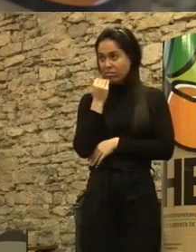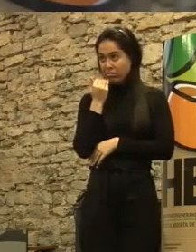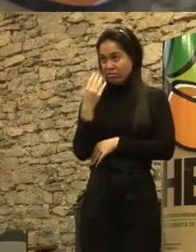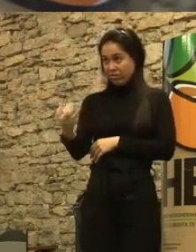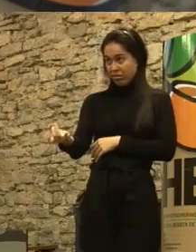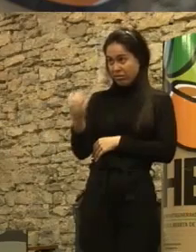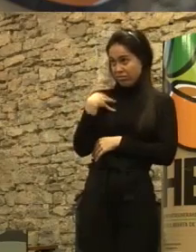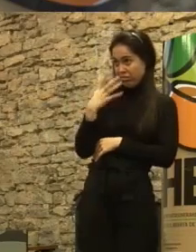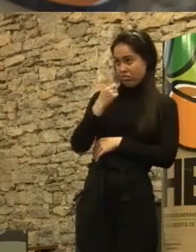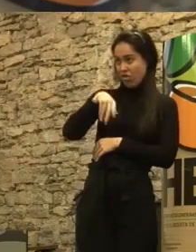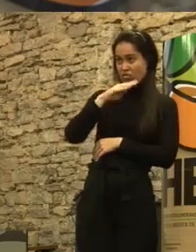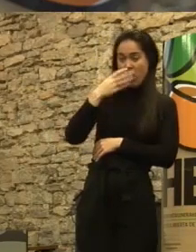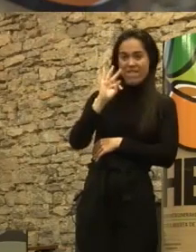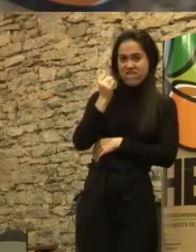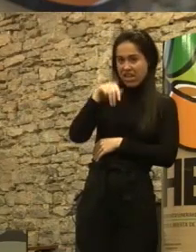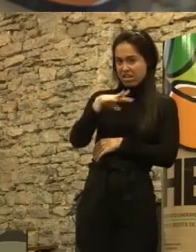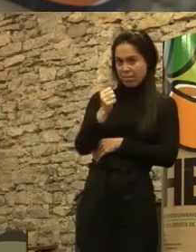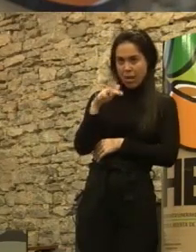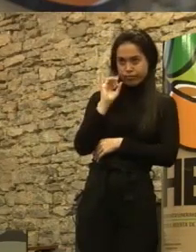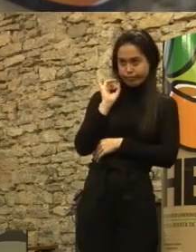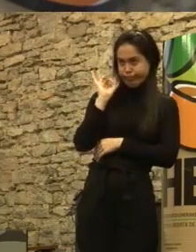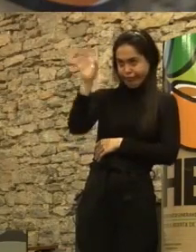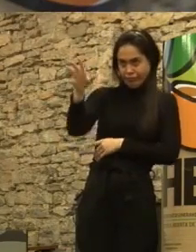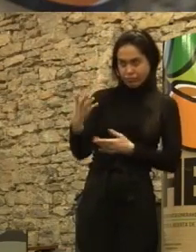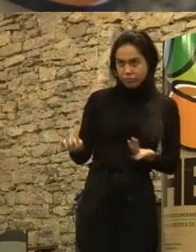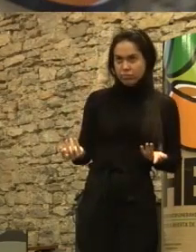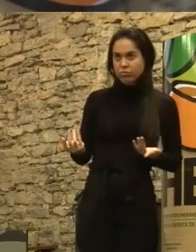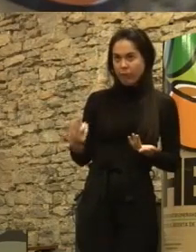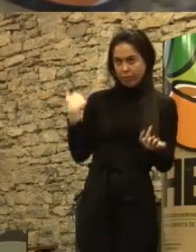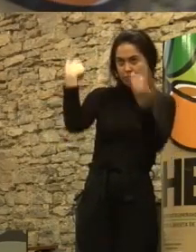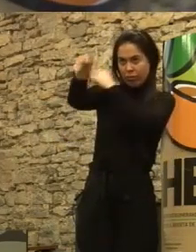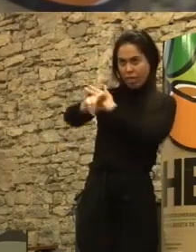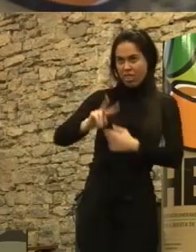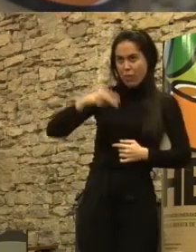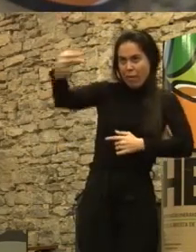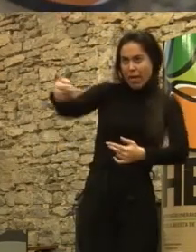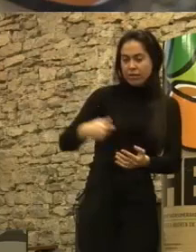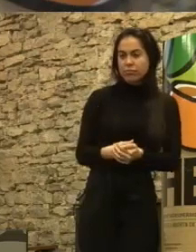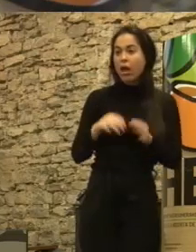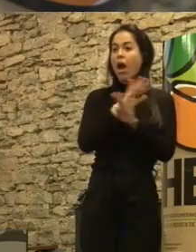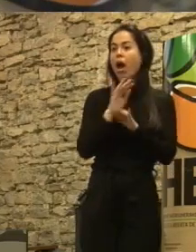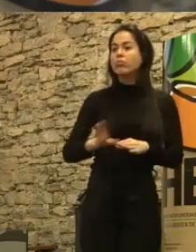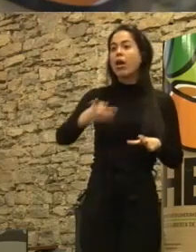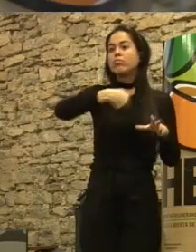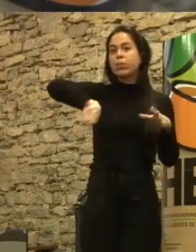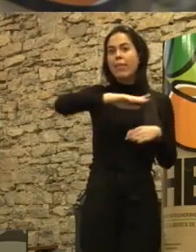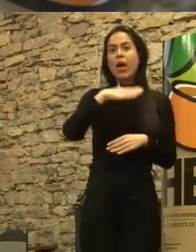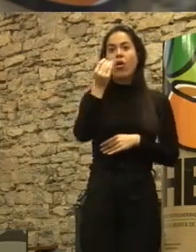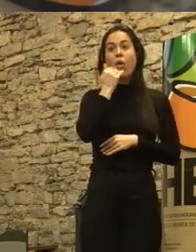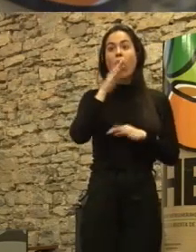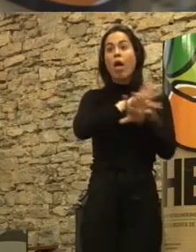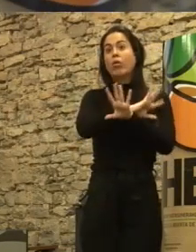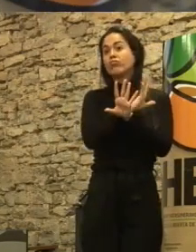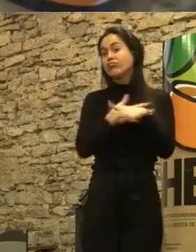Fátima Báñez. Y conseguimos, para nuestra sorpresa, que la plaza de correos se llenara de gente.